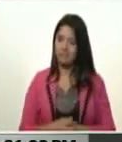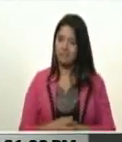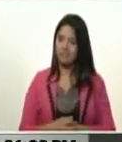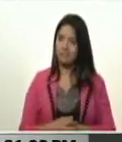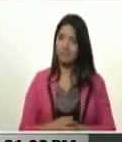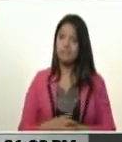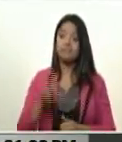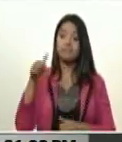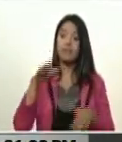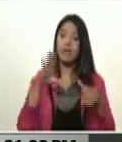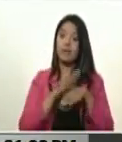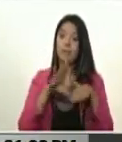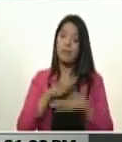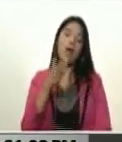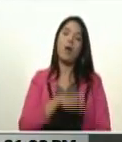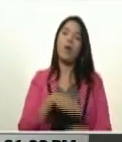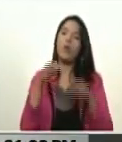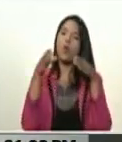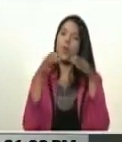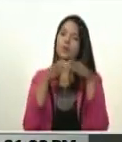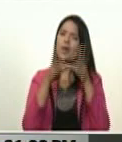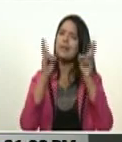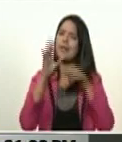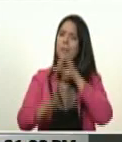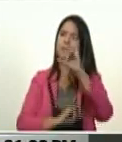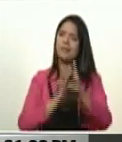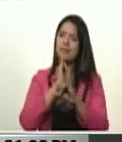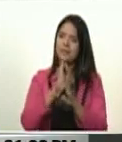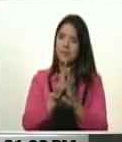este martes la Comisión de Asuntos Internacionales de